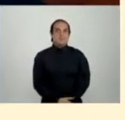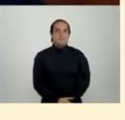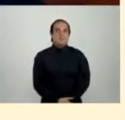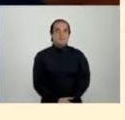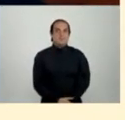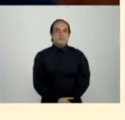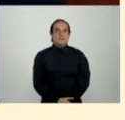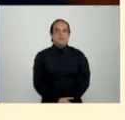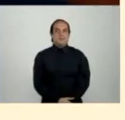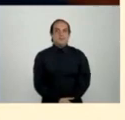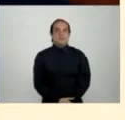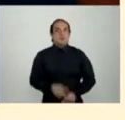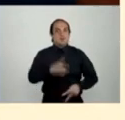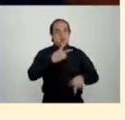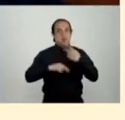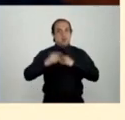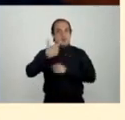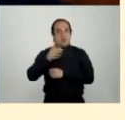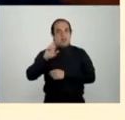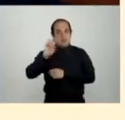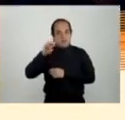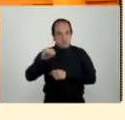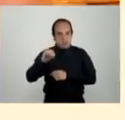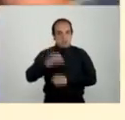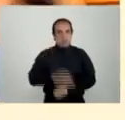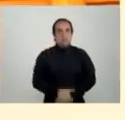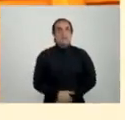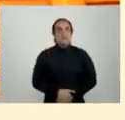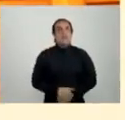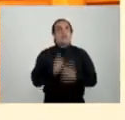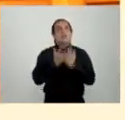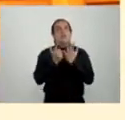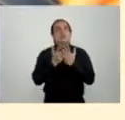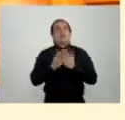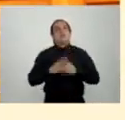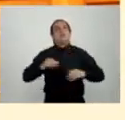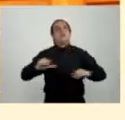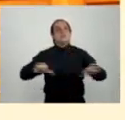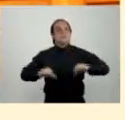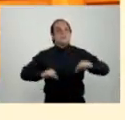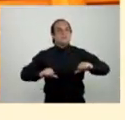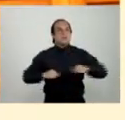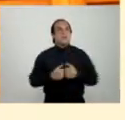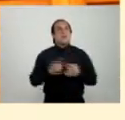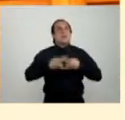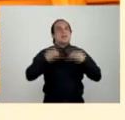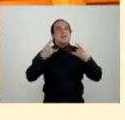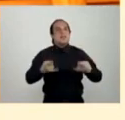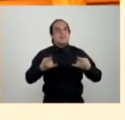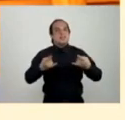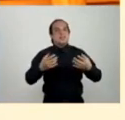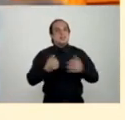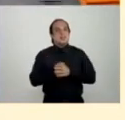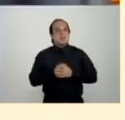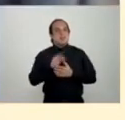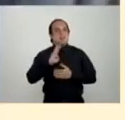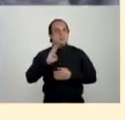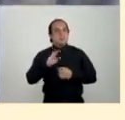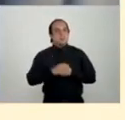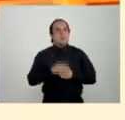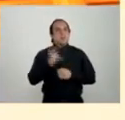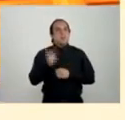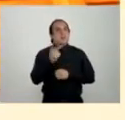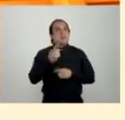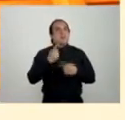Santiago, volviendo a Graham Greene y la literatura de acción. La historia de los paralelos. Cuando te preguntan, ¿y quiénes son tus paralelos? Bueno, pues